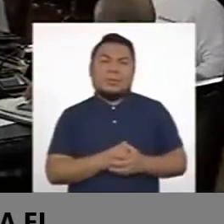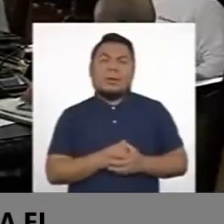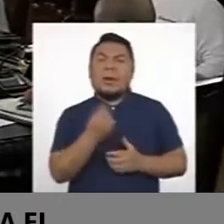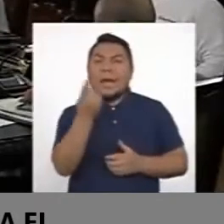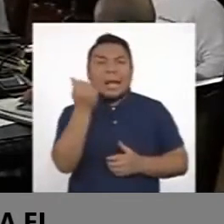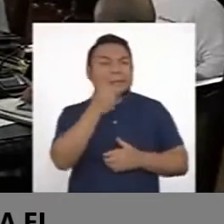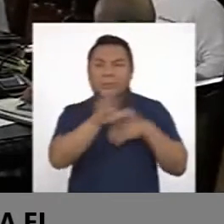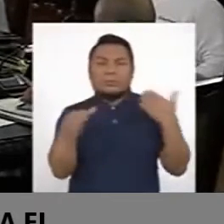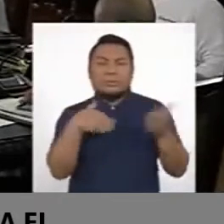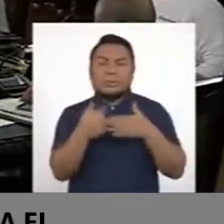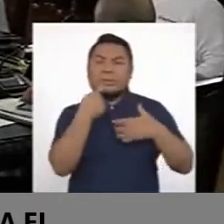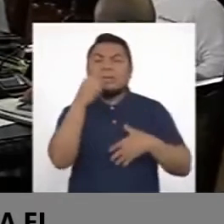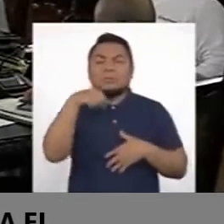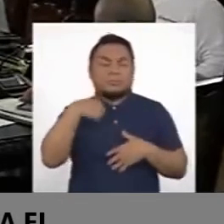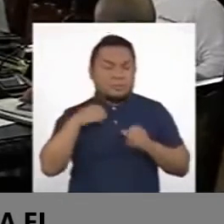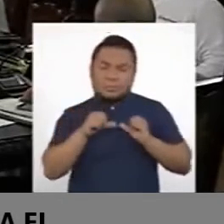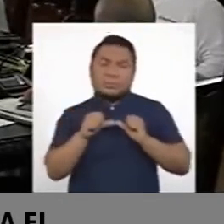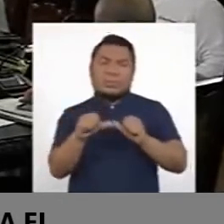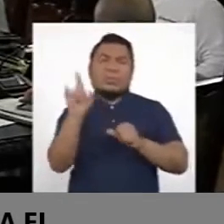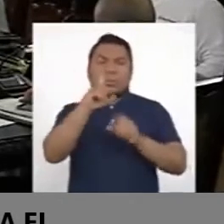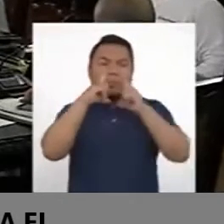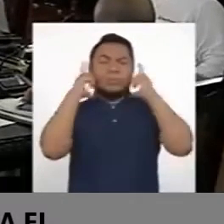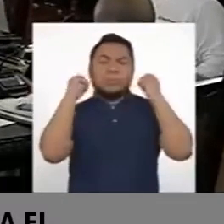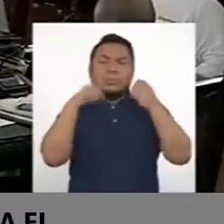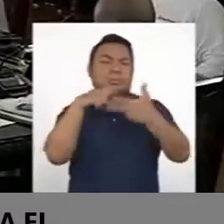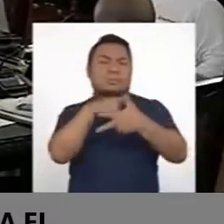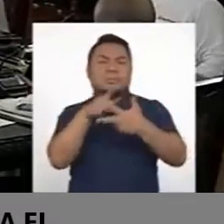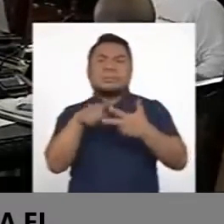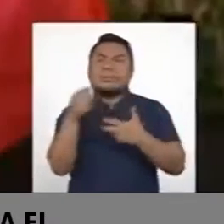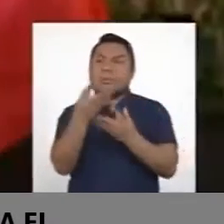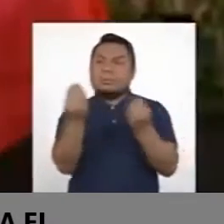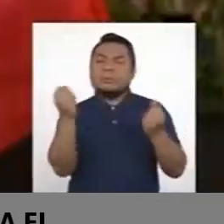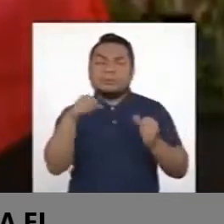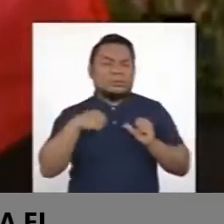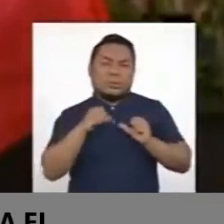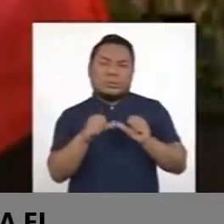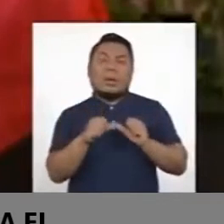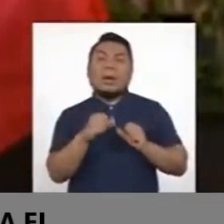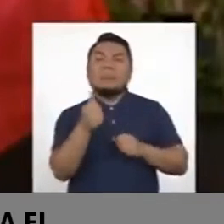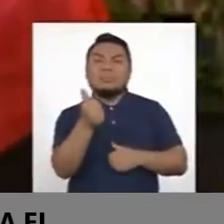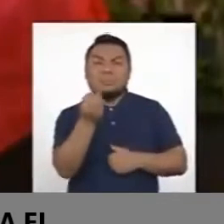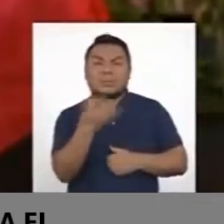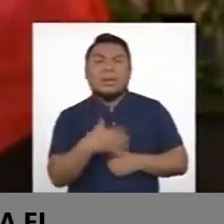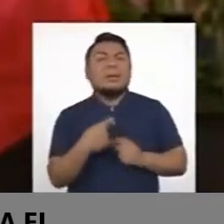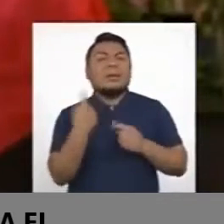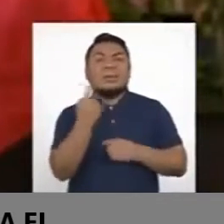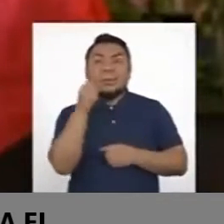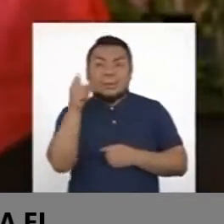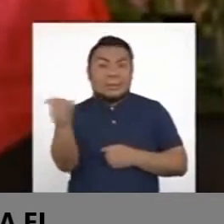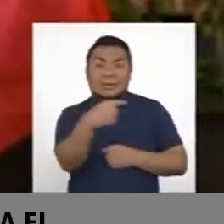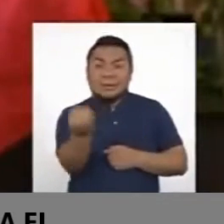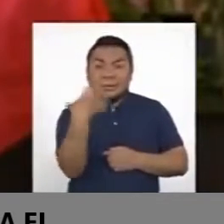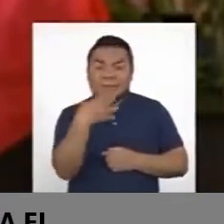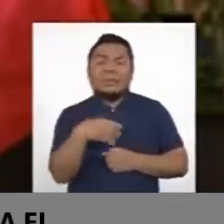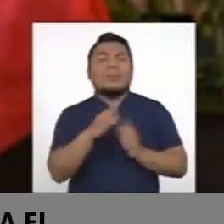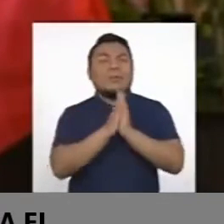Casi todos manifiestan que van a continuar con el uso de mascarillas. Lo único que les pedimos es que eso que